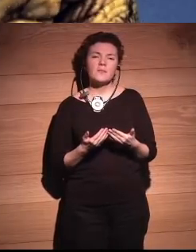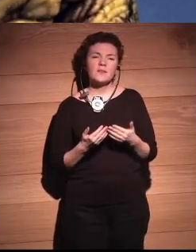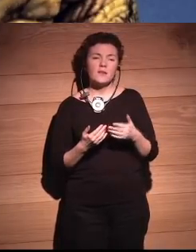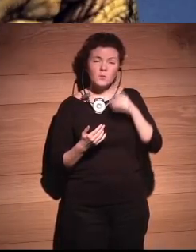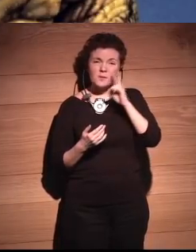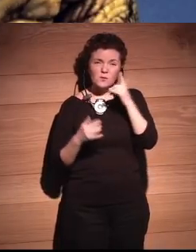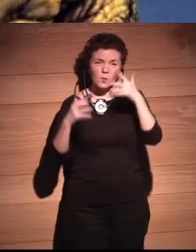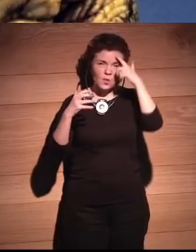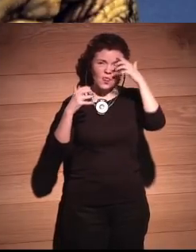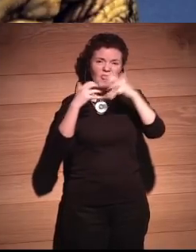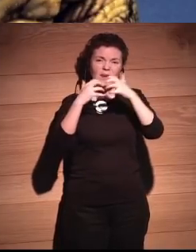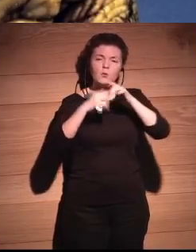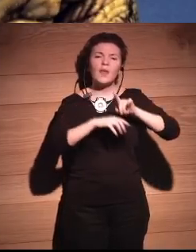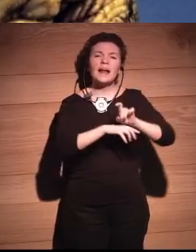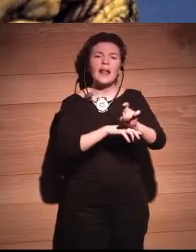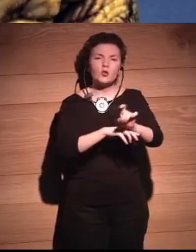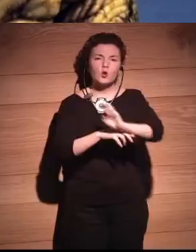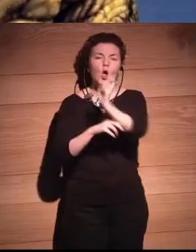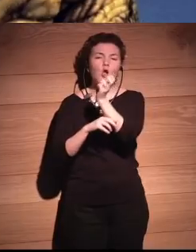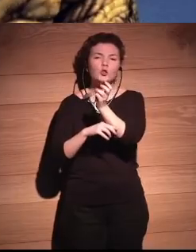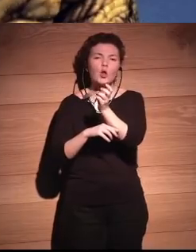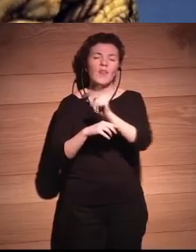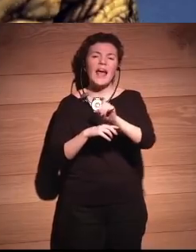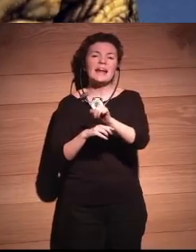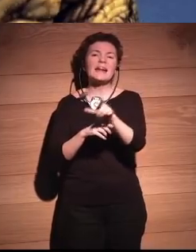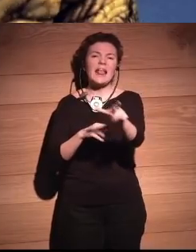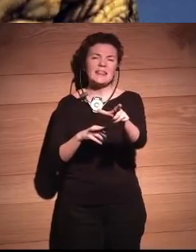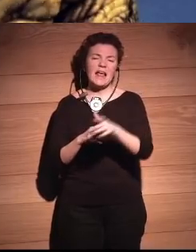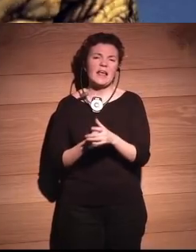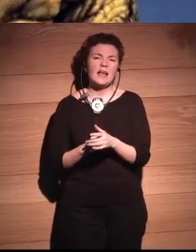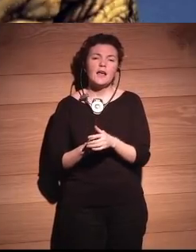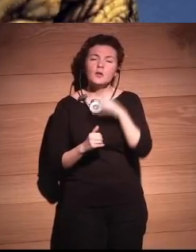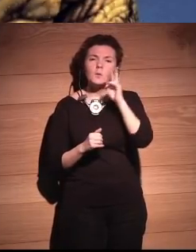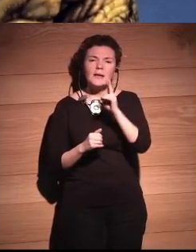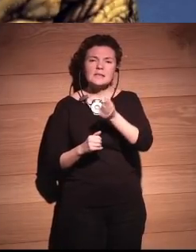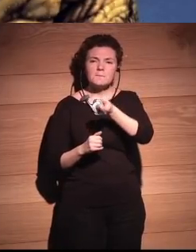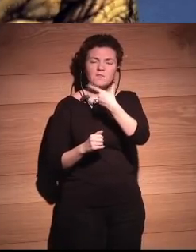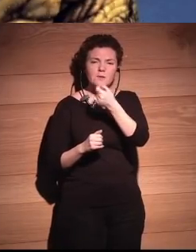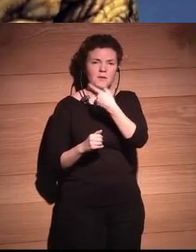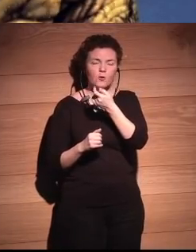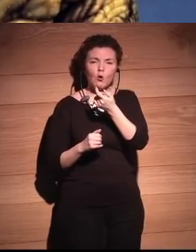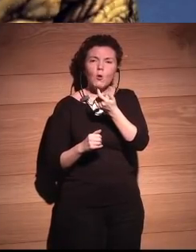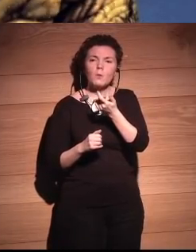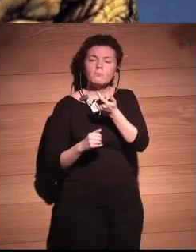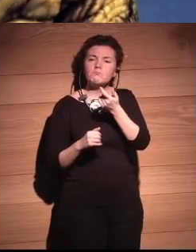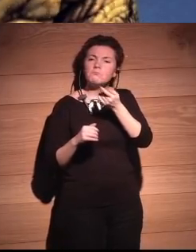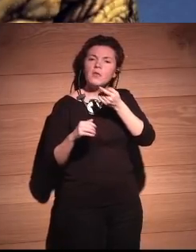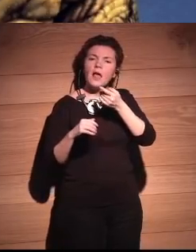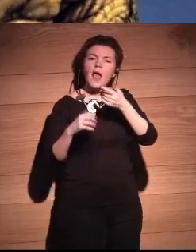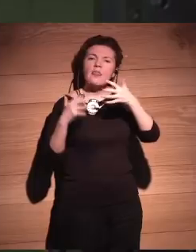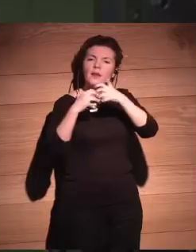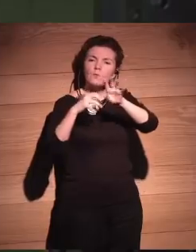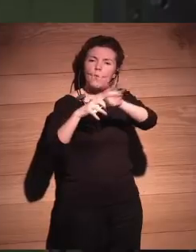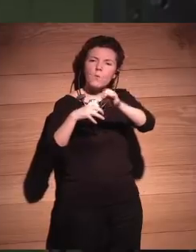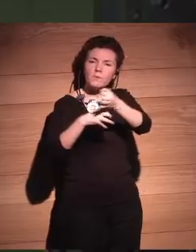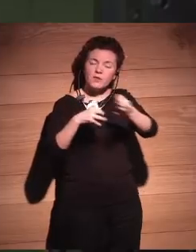ahí vemos un cerebro de ratón y otro de rata, y es que ahí vemos que al fármaco no le cuesta nada para entrar en el cerebro,